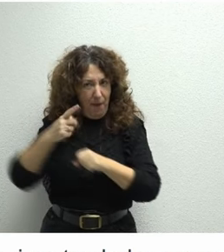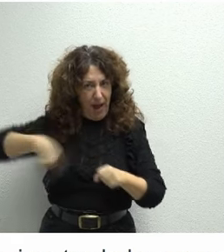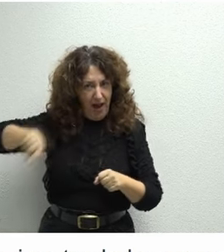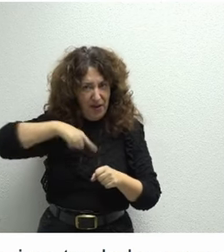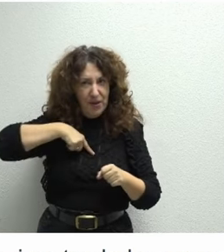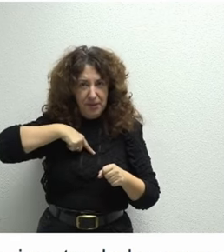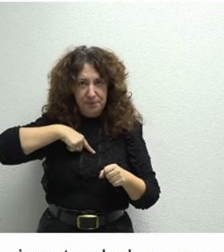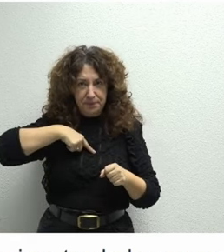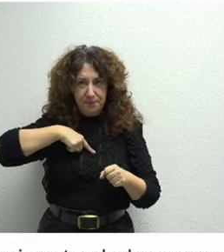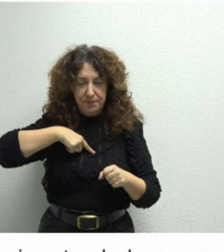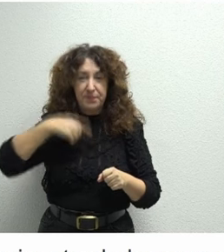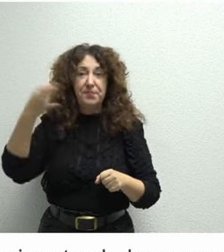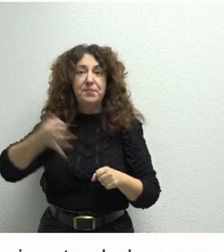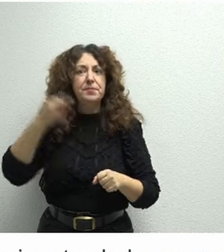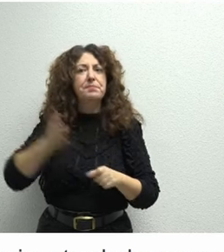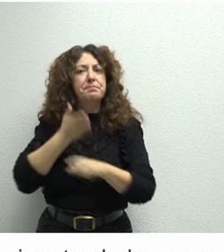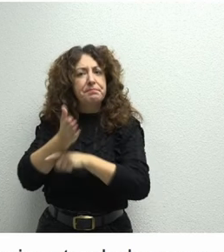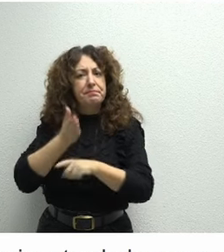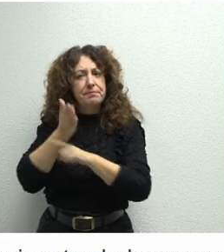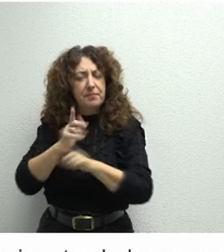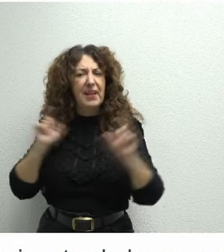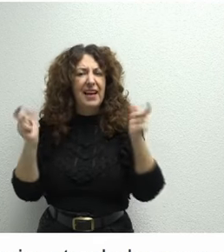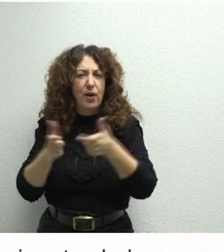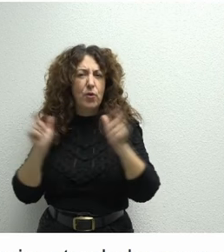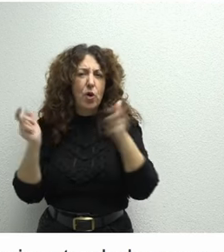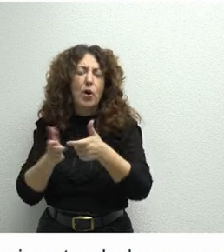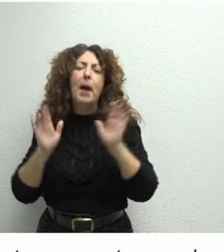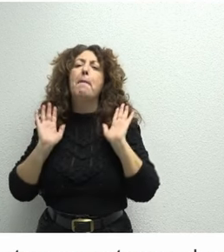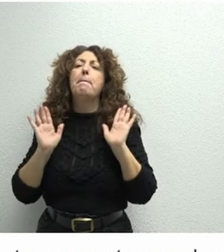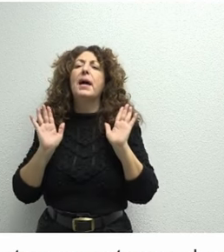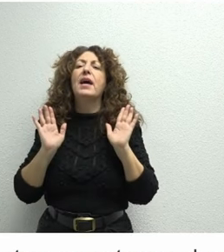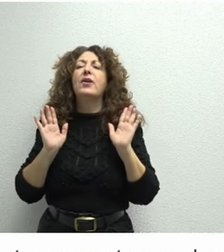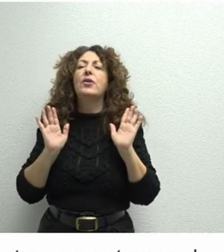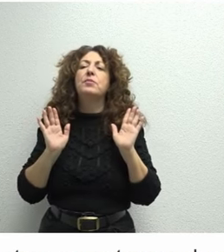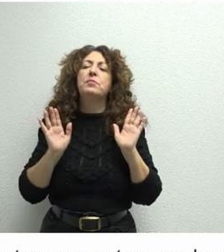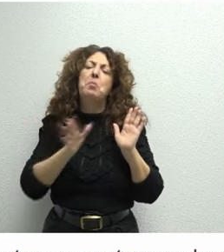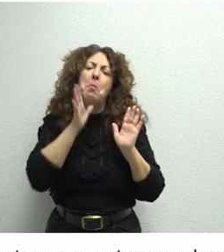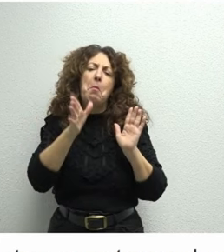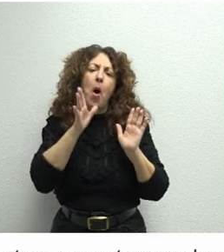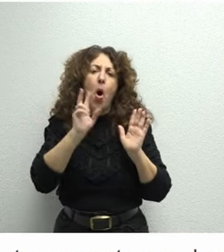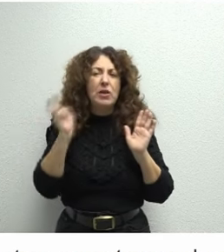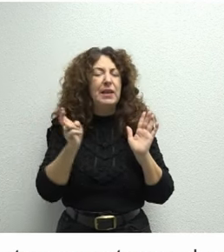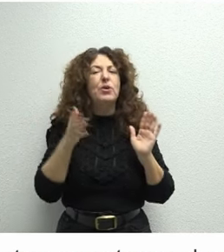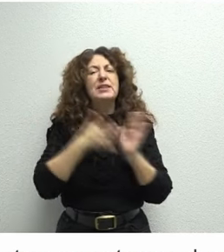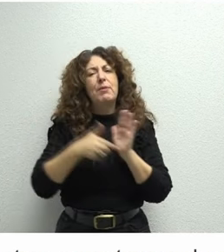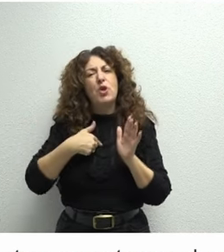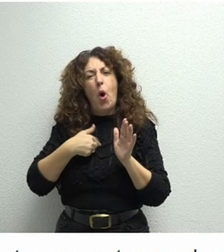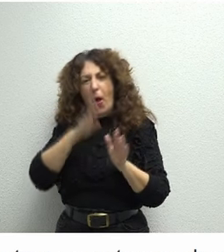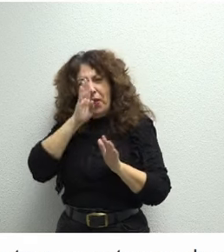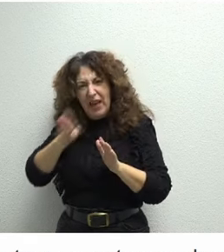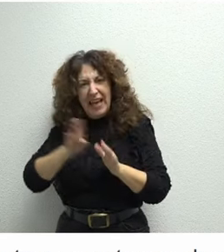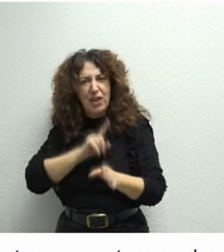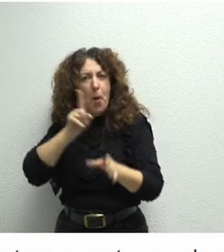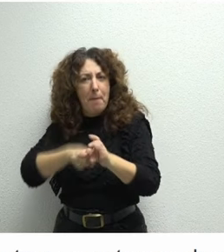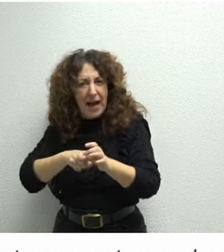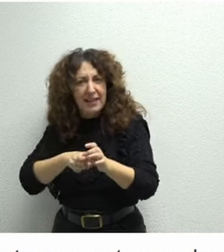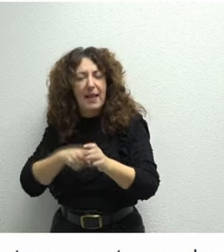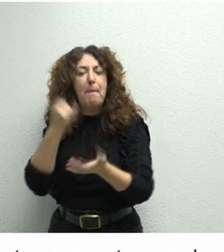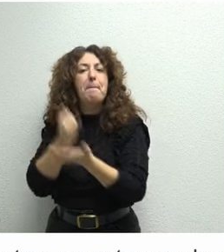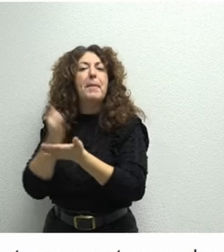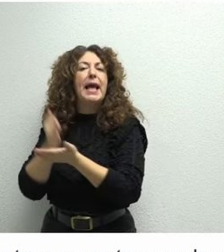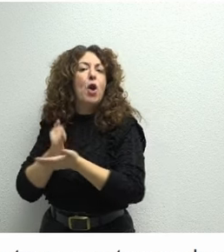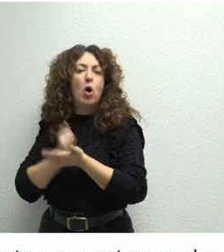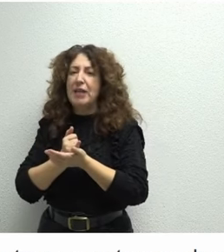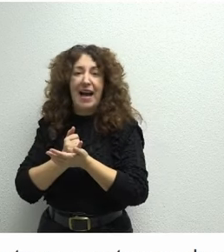estado constantemente En las reuniones Pero bueno por unos motivos no pudimos eh eh participar directamente en el pilotaje pero consideramos que